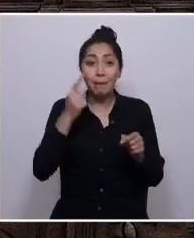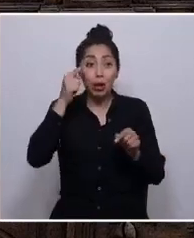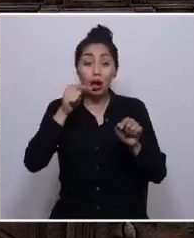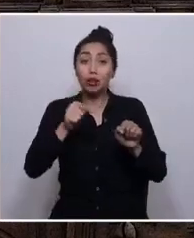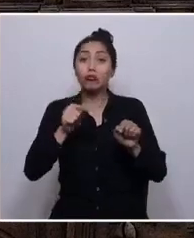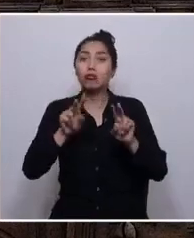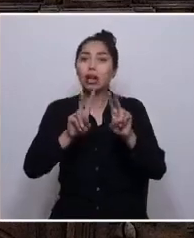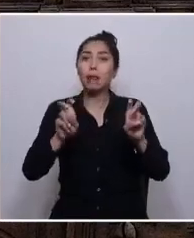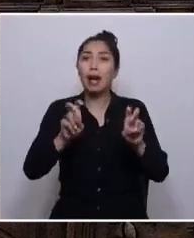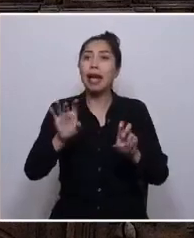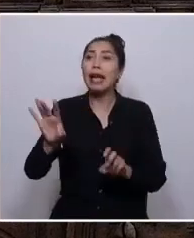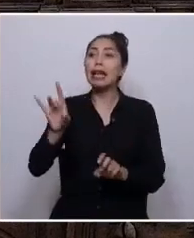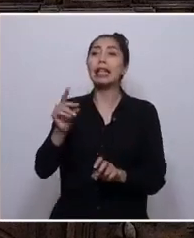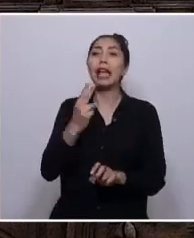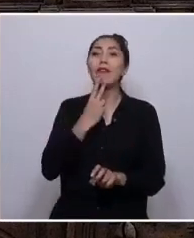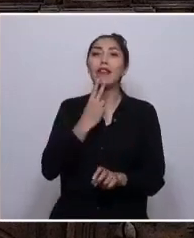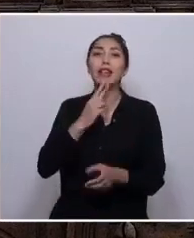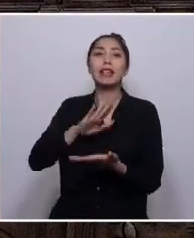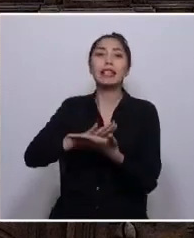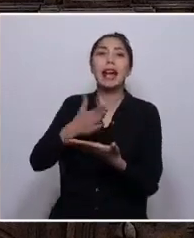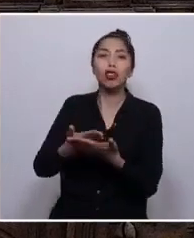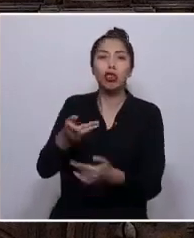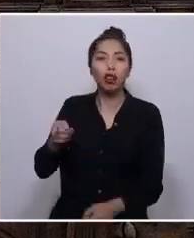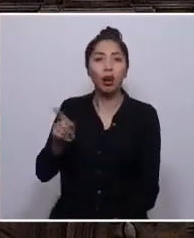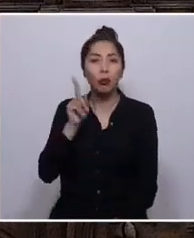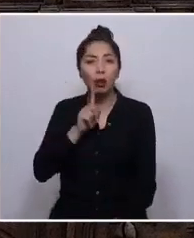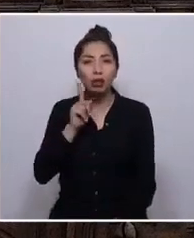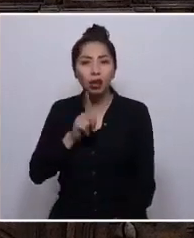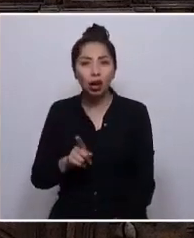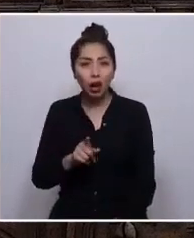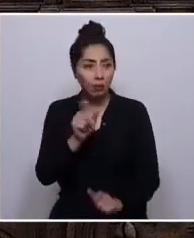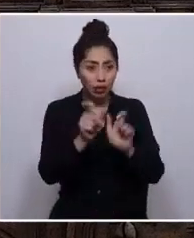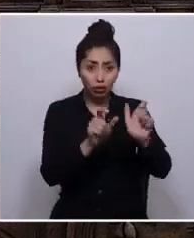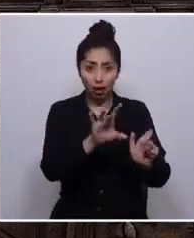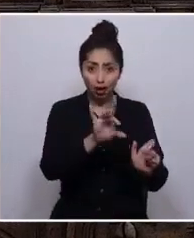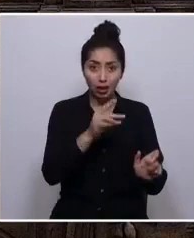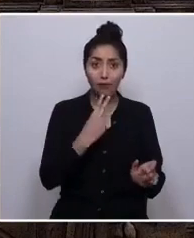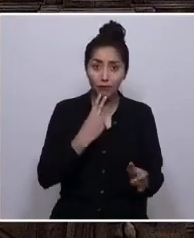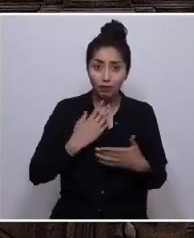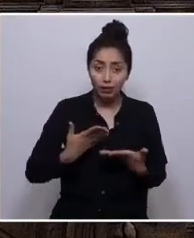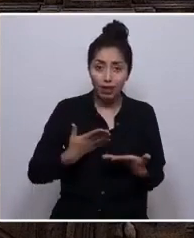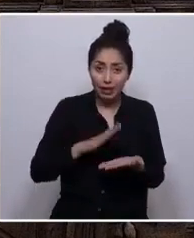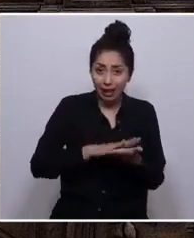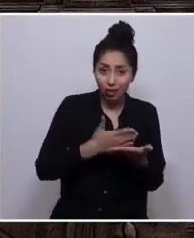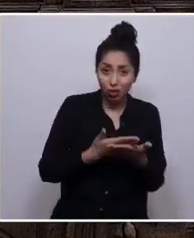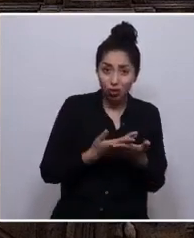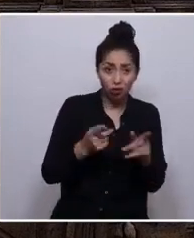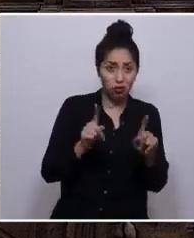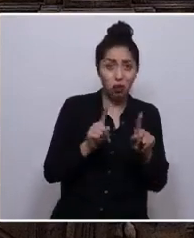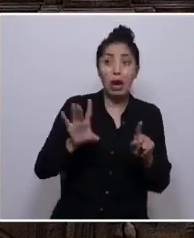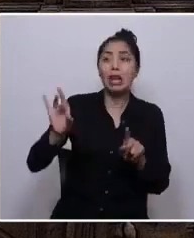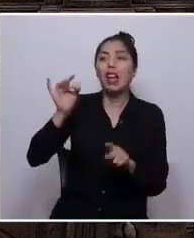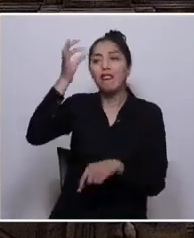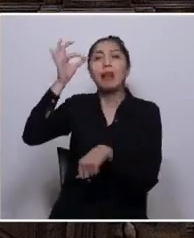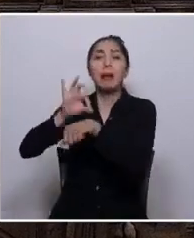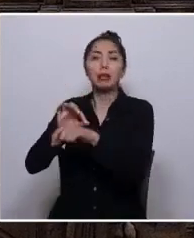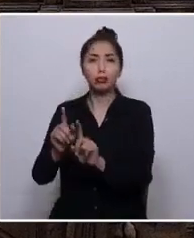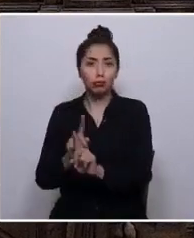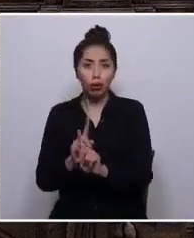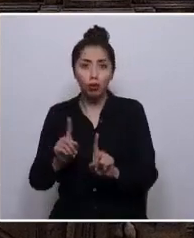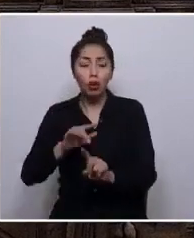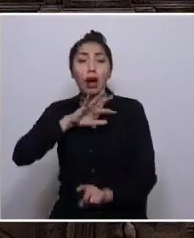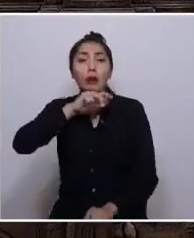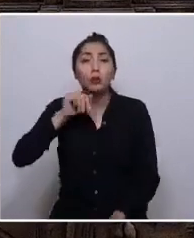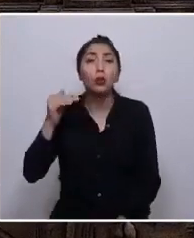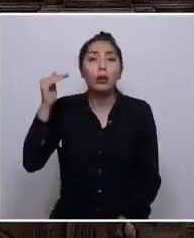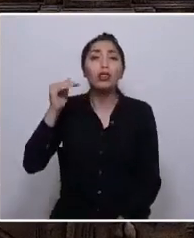es una mentira la gente no elige vivir sano como tampoco elige enfermarse que un adulto mayor de 70